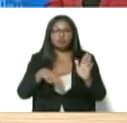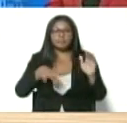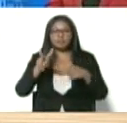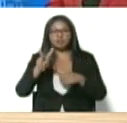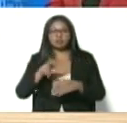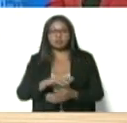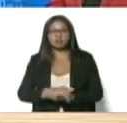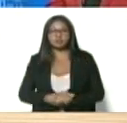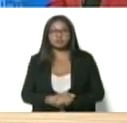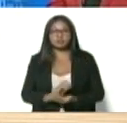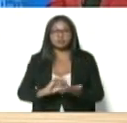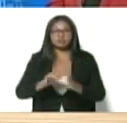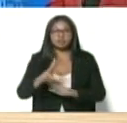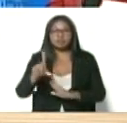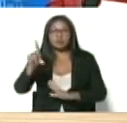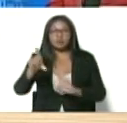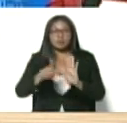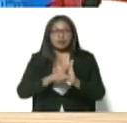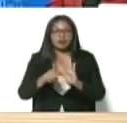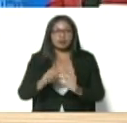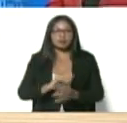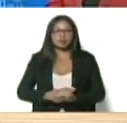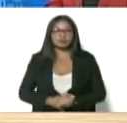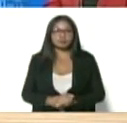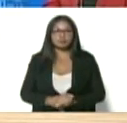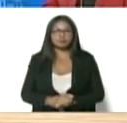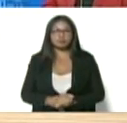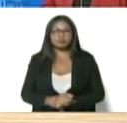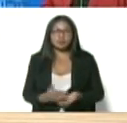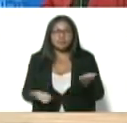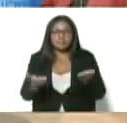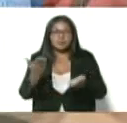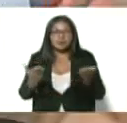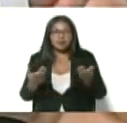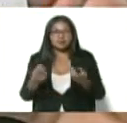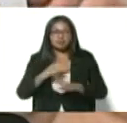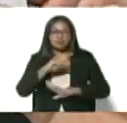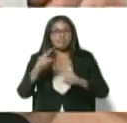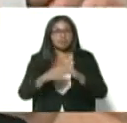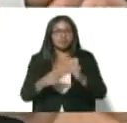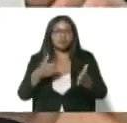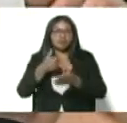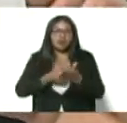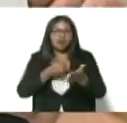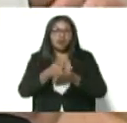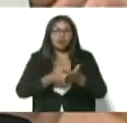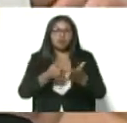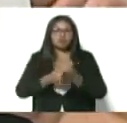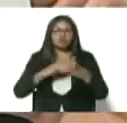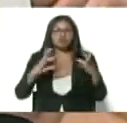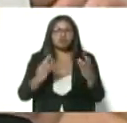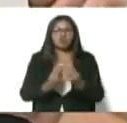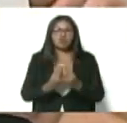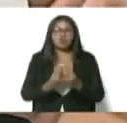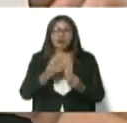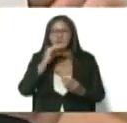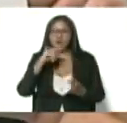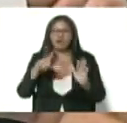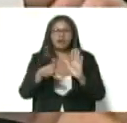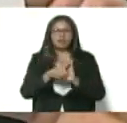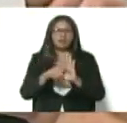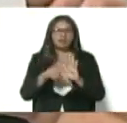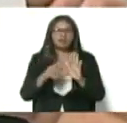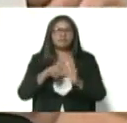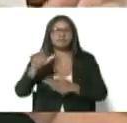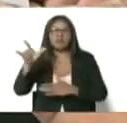de esta ley fíjense ustedes balance general de la lucha resumen de aeronaves ilegales detectadas por el